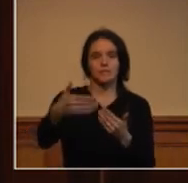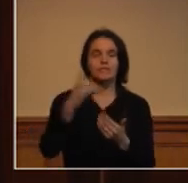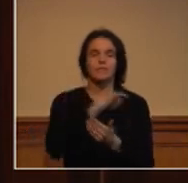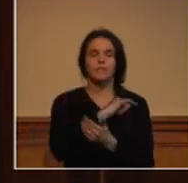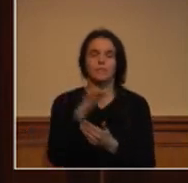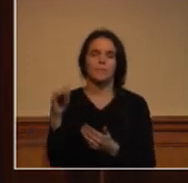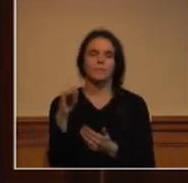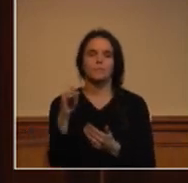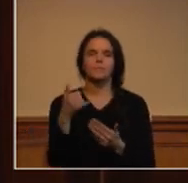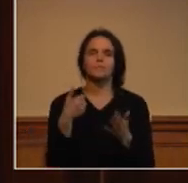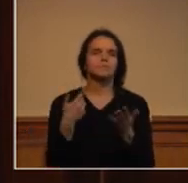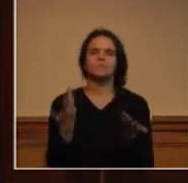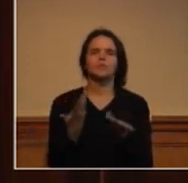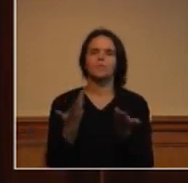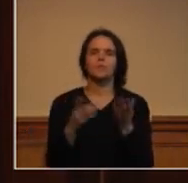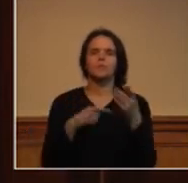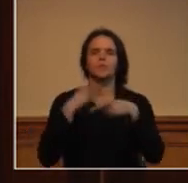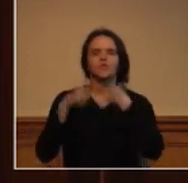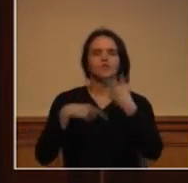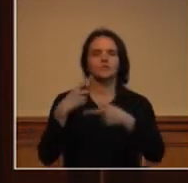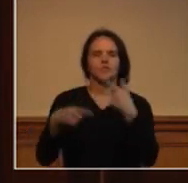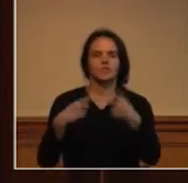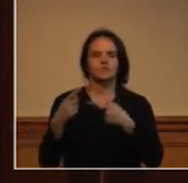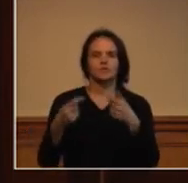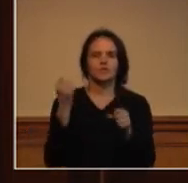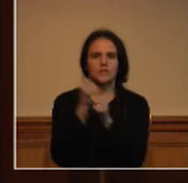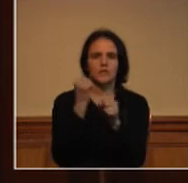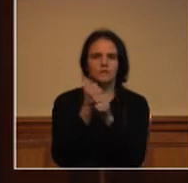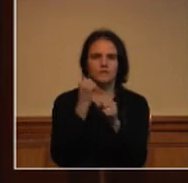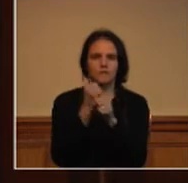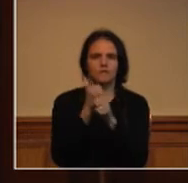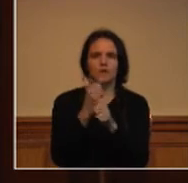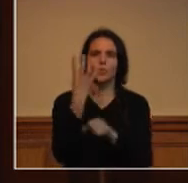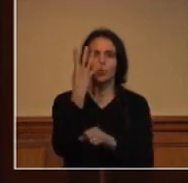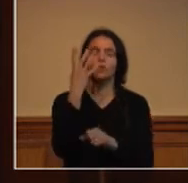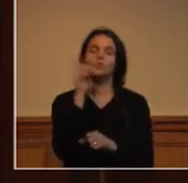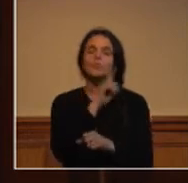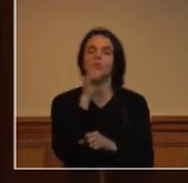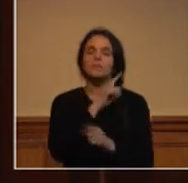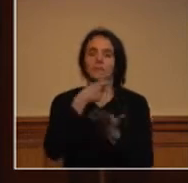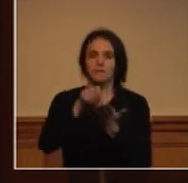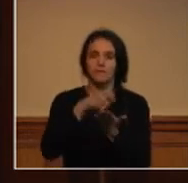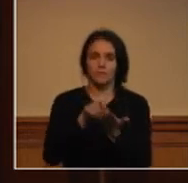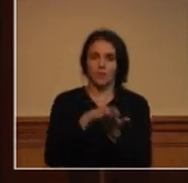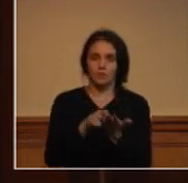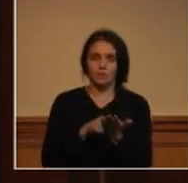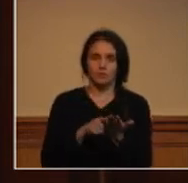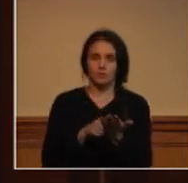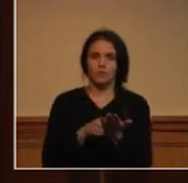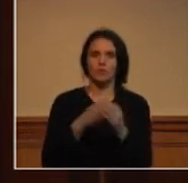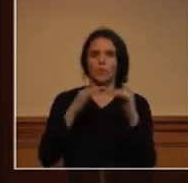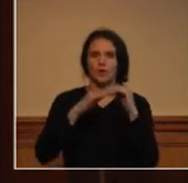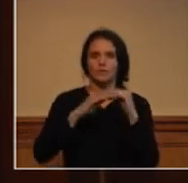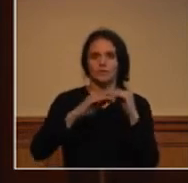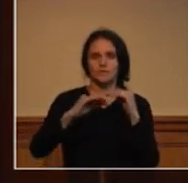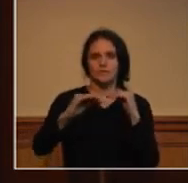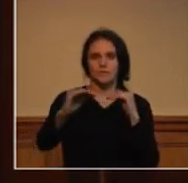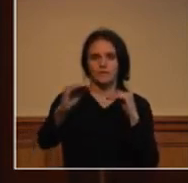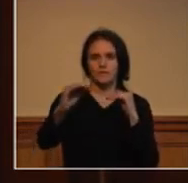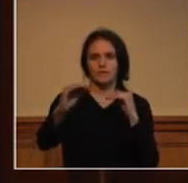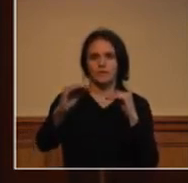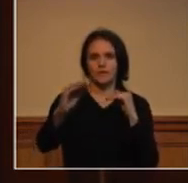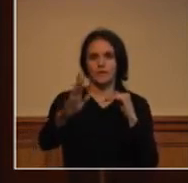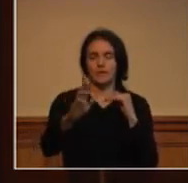sucedieron en el proceso de intervención. Y las cuatro últimas mediciones que nos muestran la estabilidad